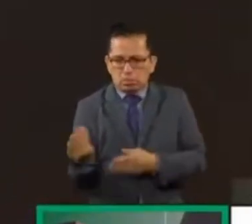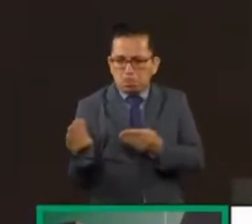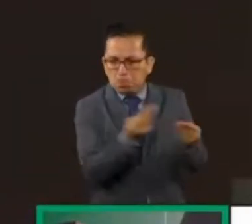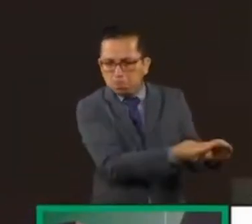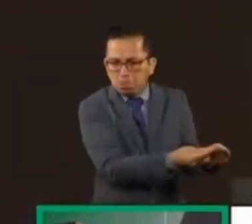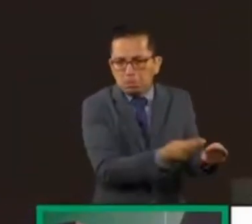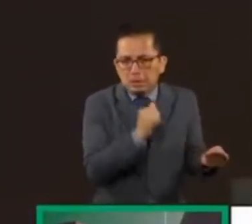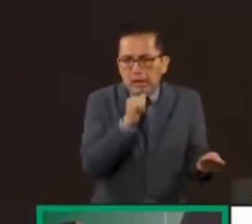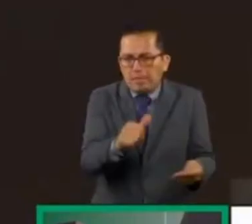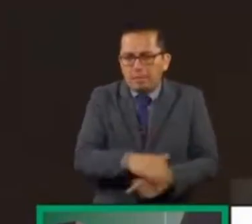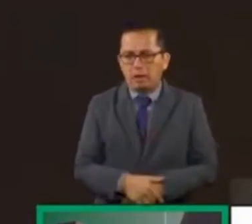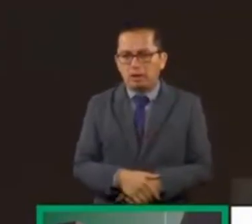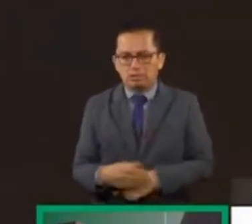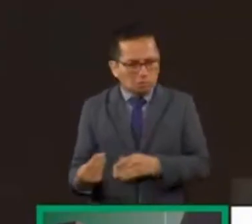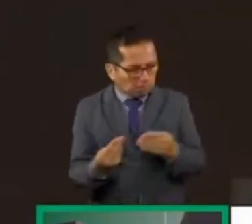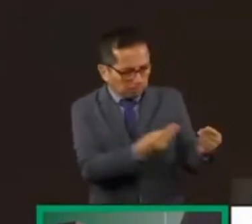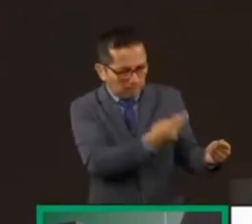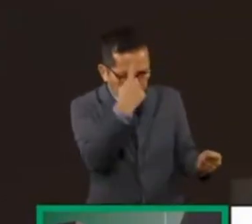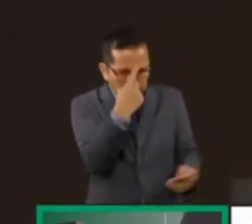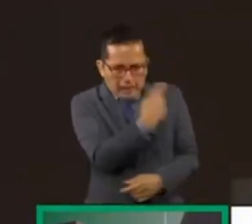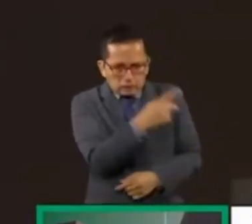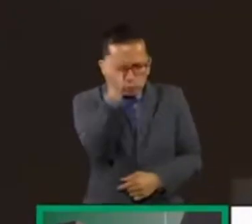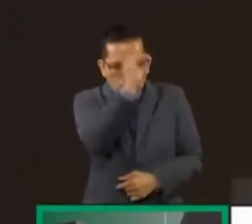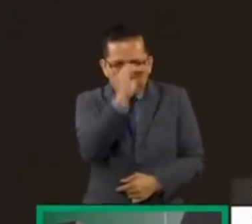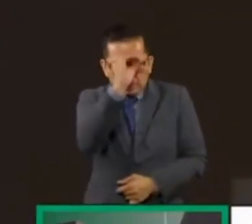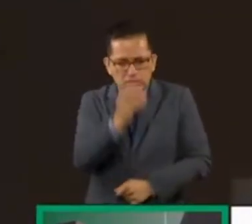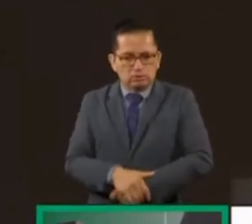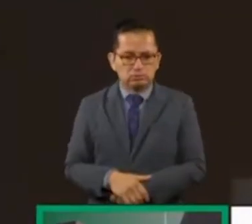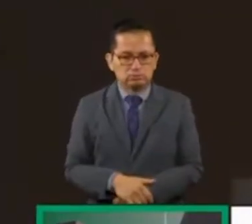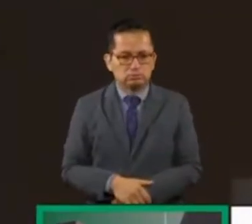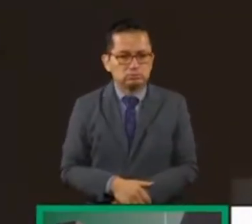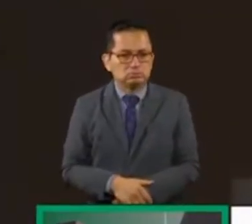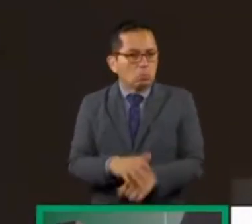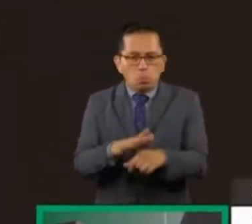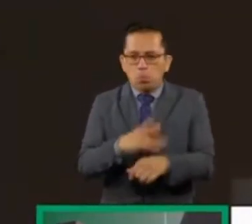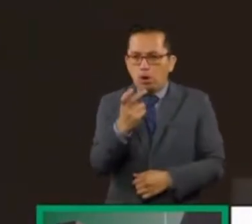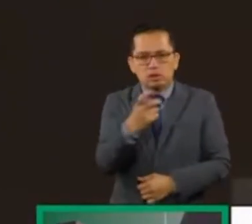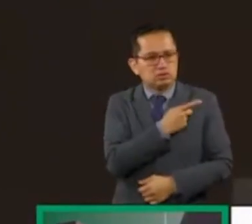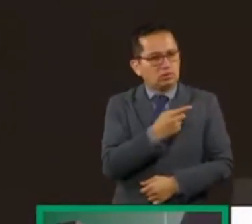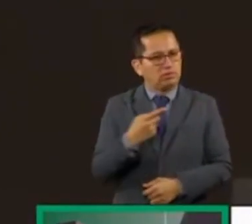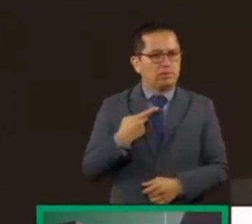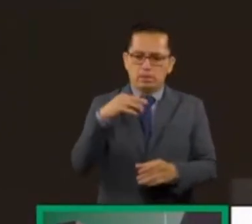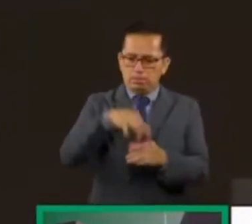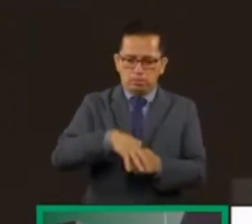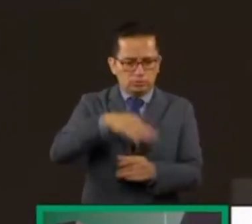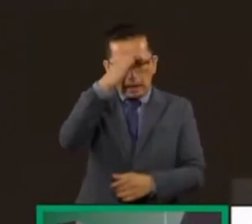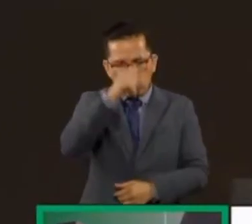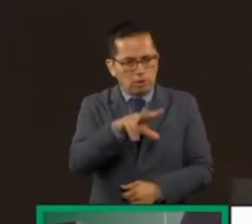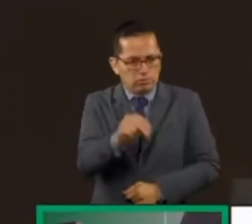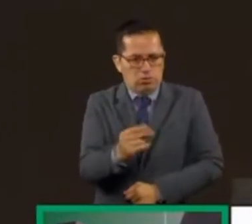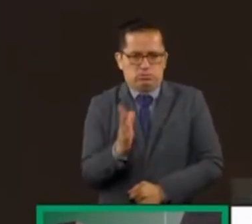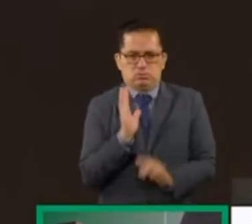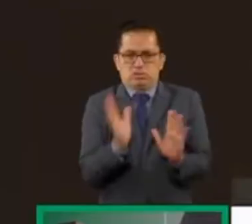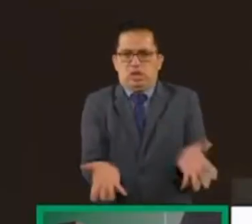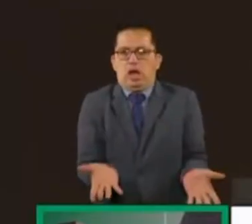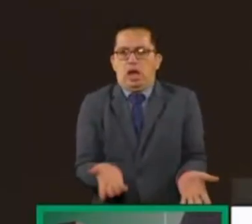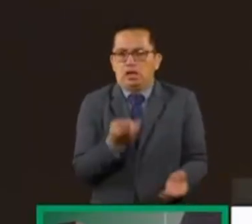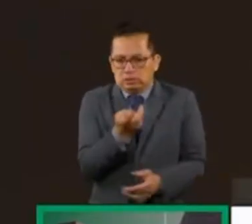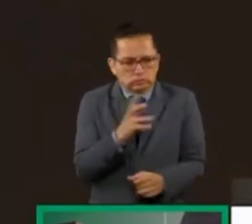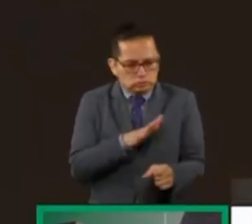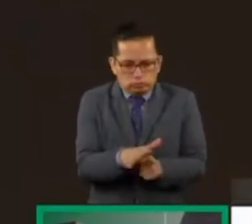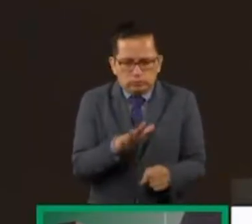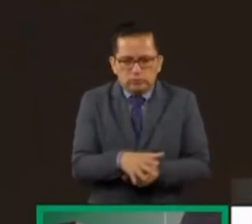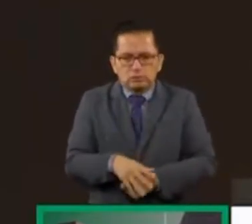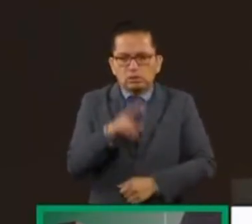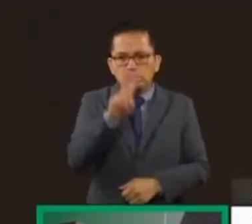eso podría ser suficiente para votar en contra de estas reformas, porque lo han hecho a